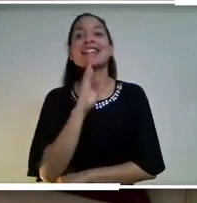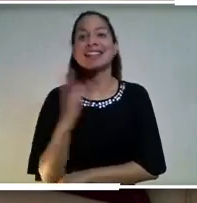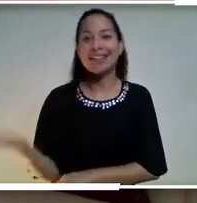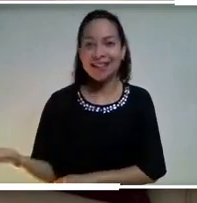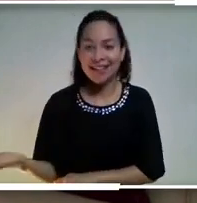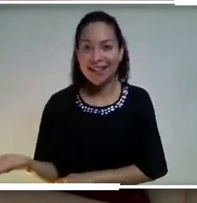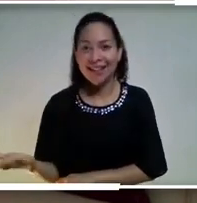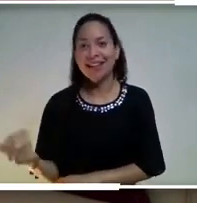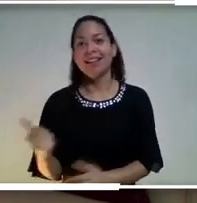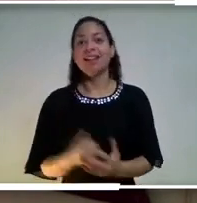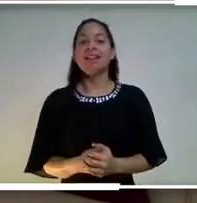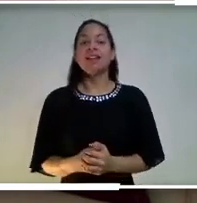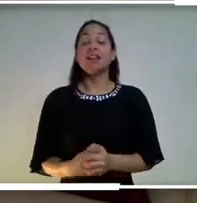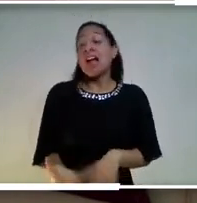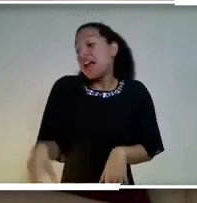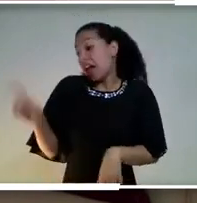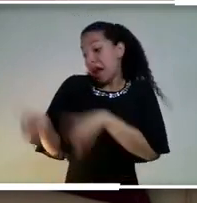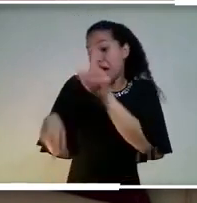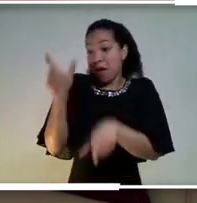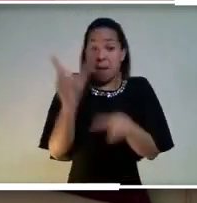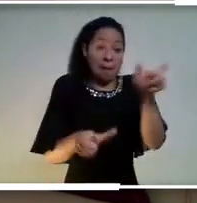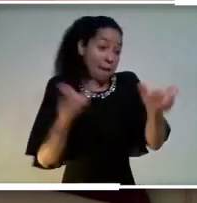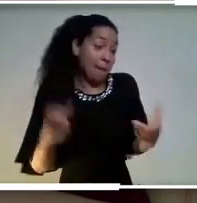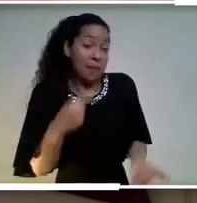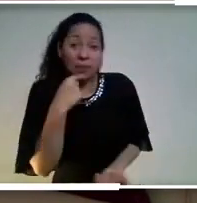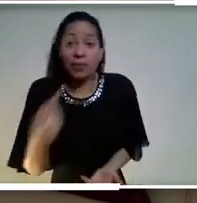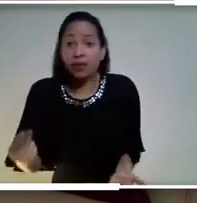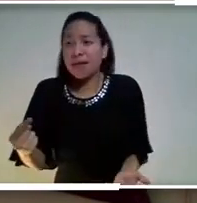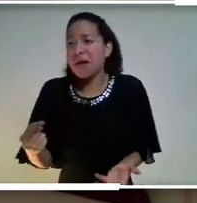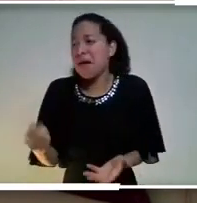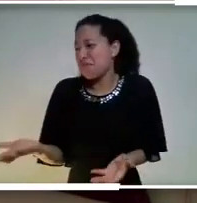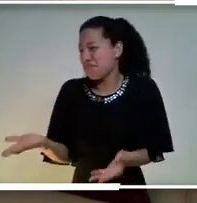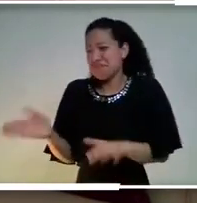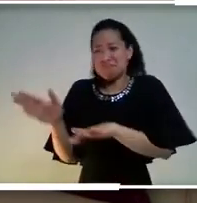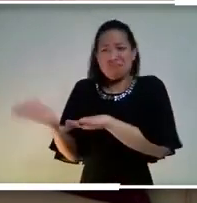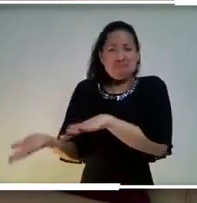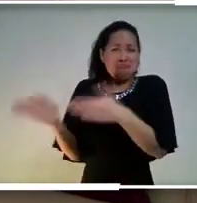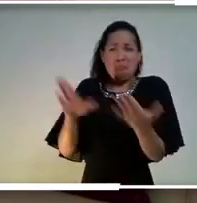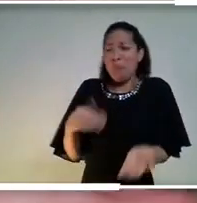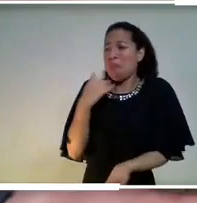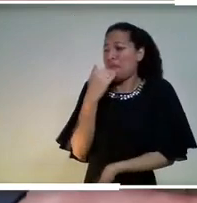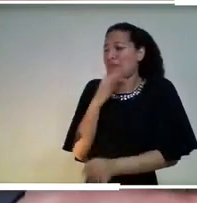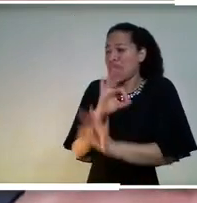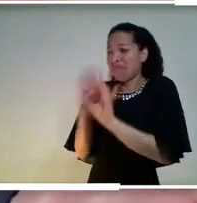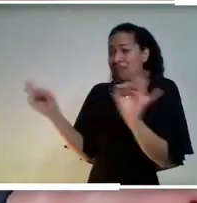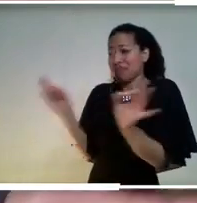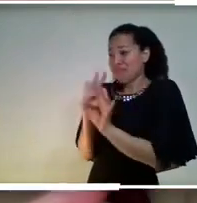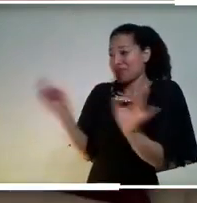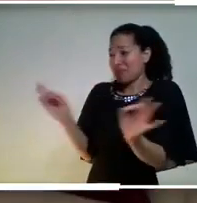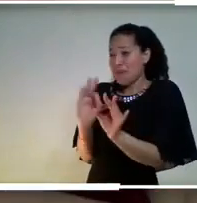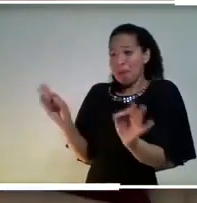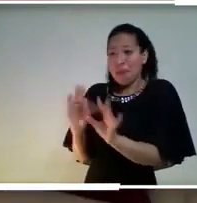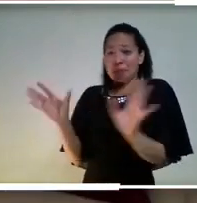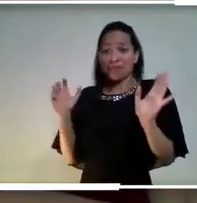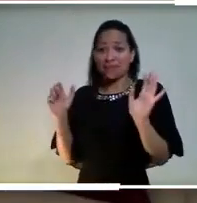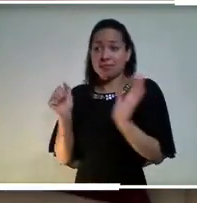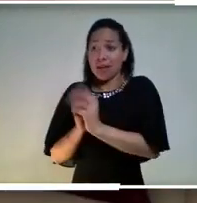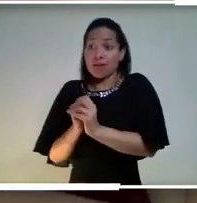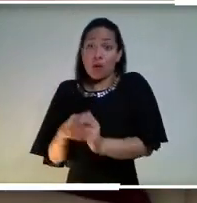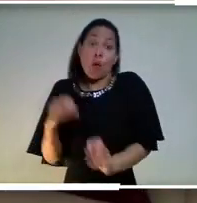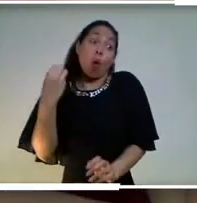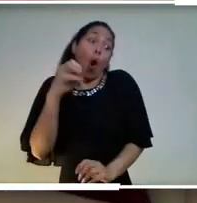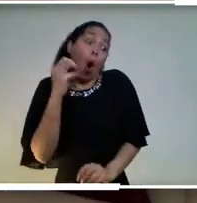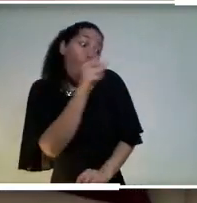nada saben el cementerio el lugar más pacífico del planeta porque los muertos nada saben a menos que ando un vivo por ahí asustando a la gente o haciendo